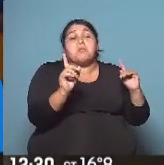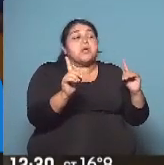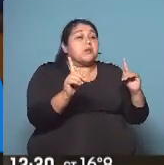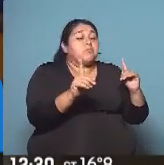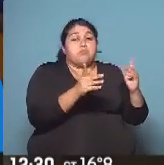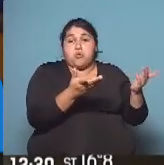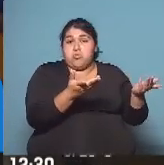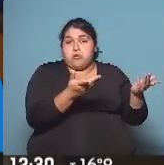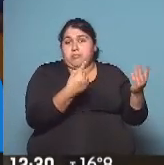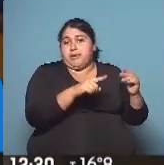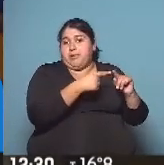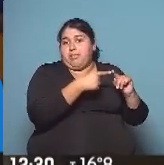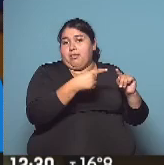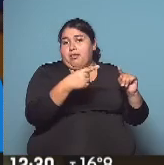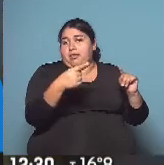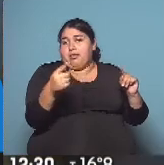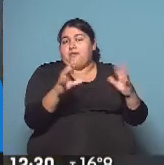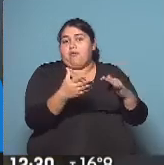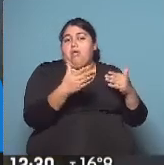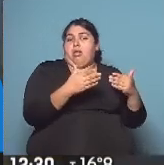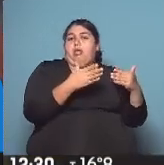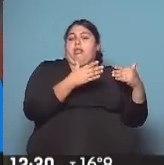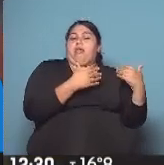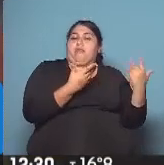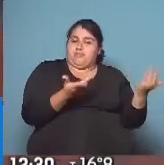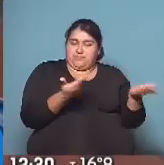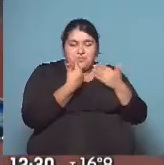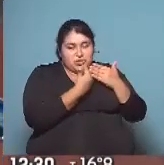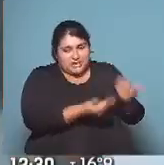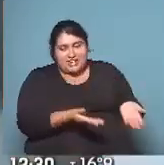largo plazo, digamos, nos estamos quedando. Gracias, Esteban. Por favor, gracias por la Muchas invitación. gracias. Gracias.